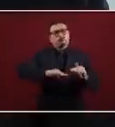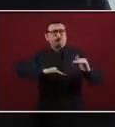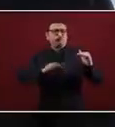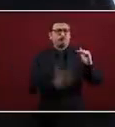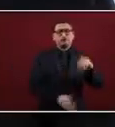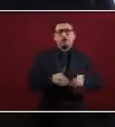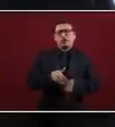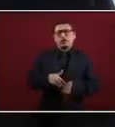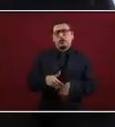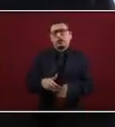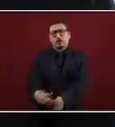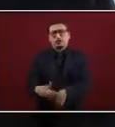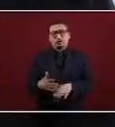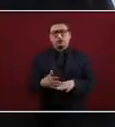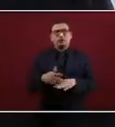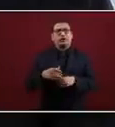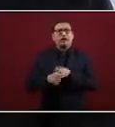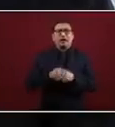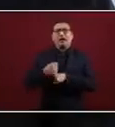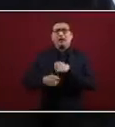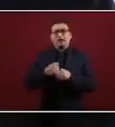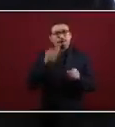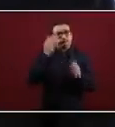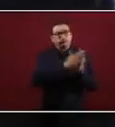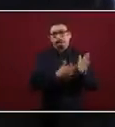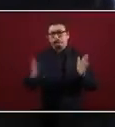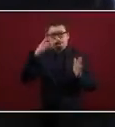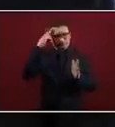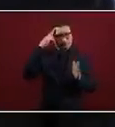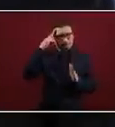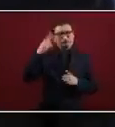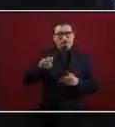rastrera, durante el Porfiriato,